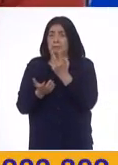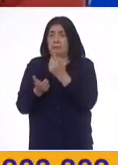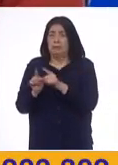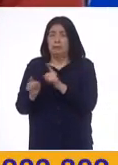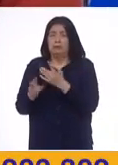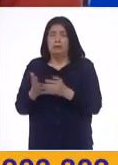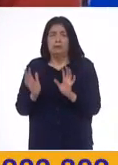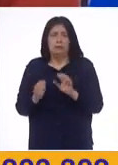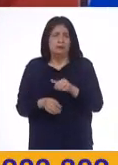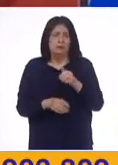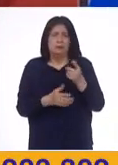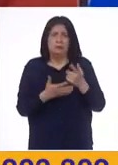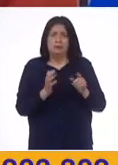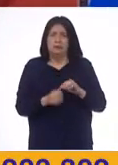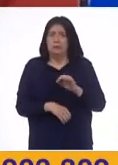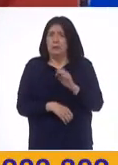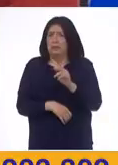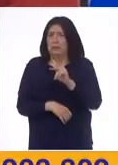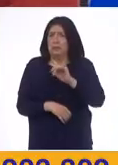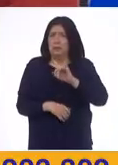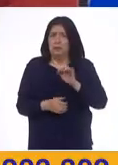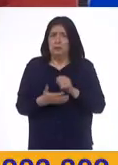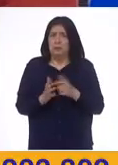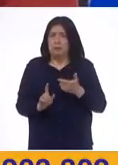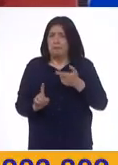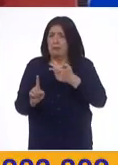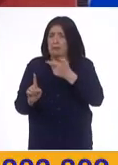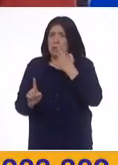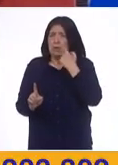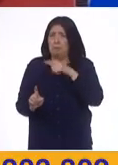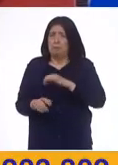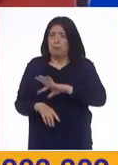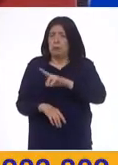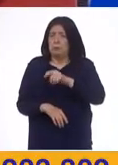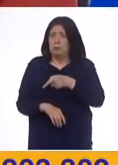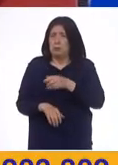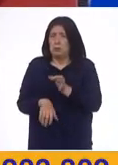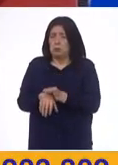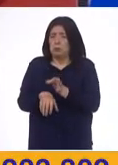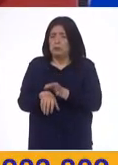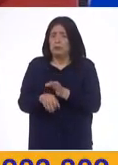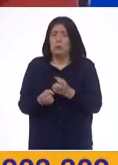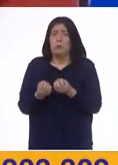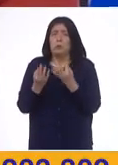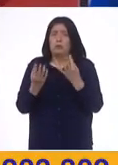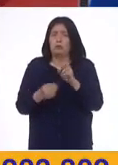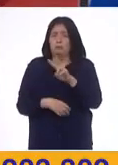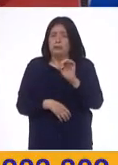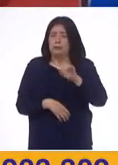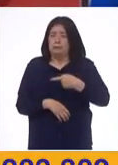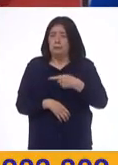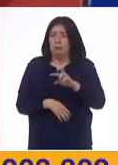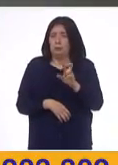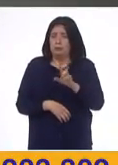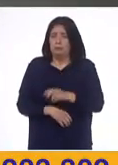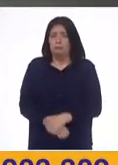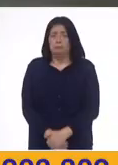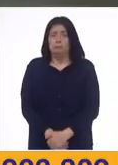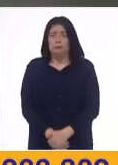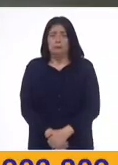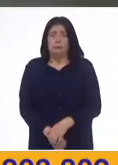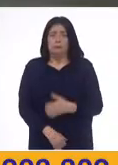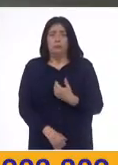Kenji Fujimori. Los delincuentes balearon al hombre para robarle su reloj valorizado en $20,000.